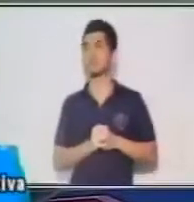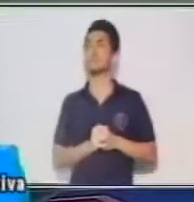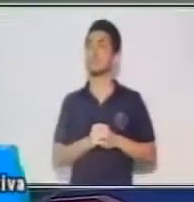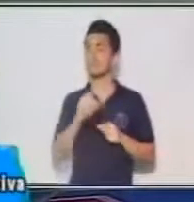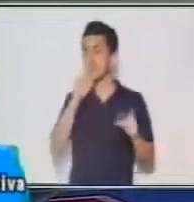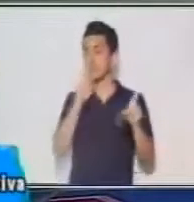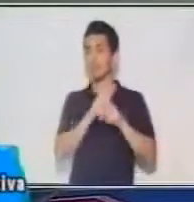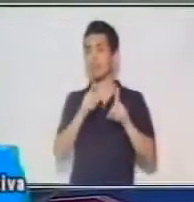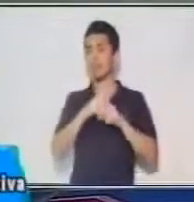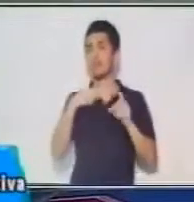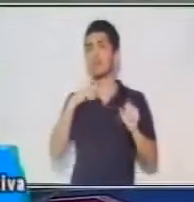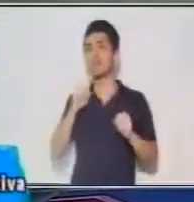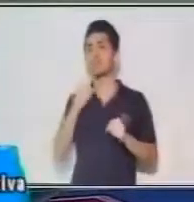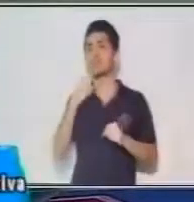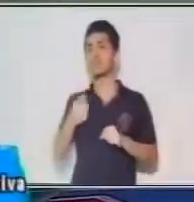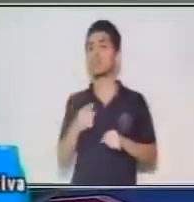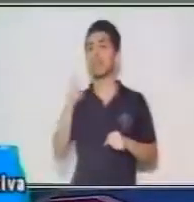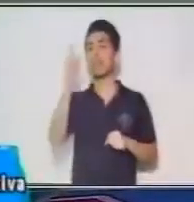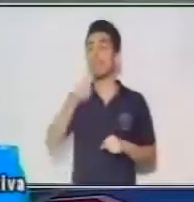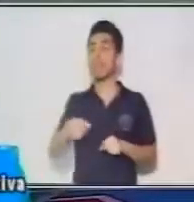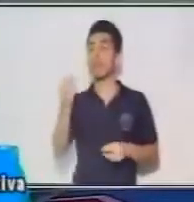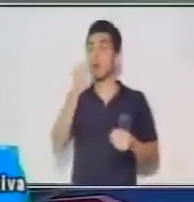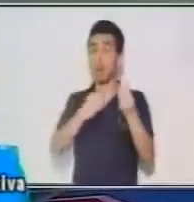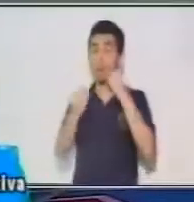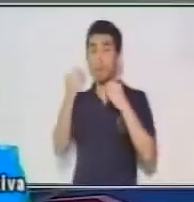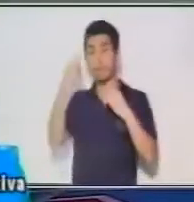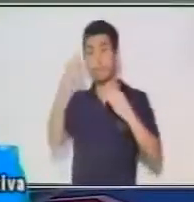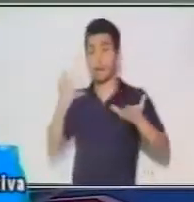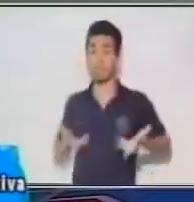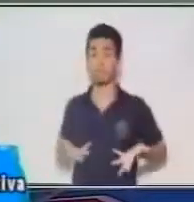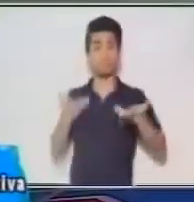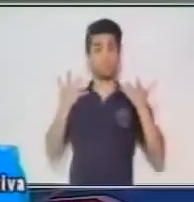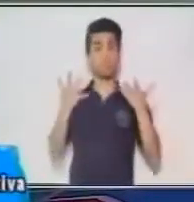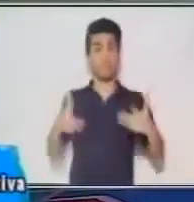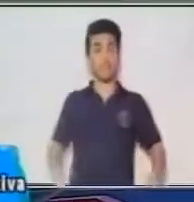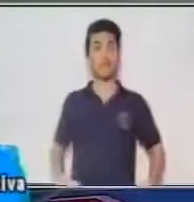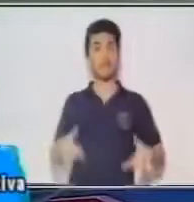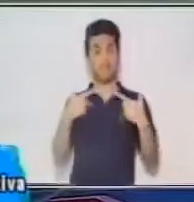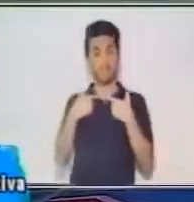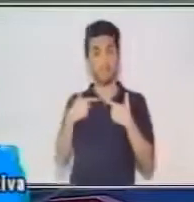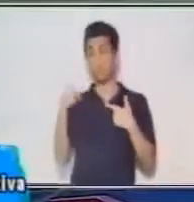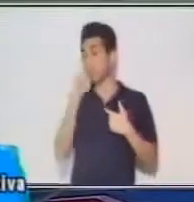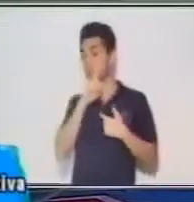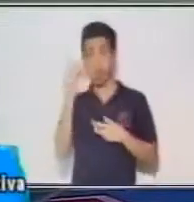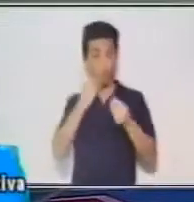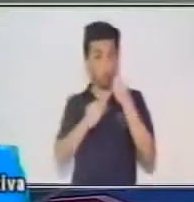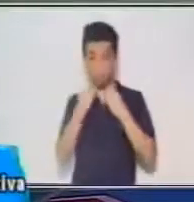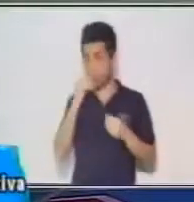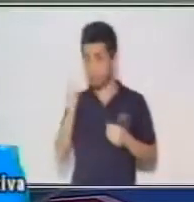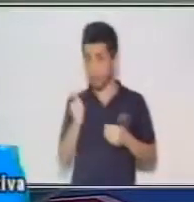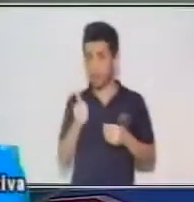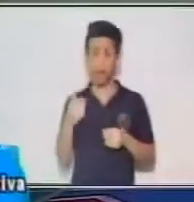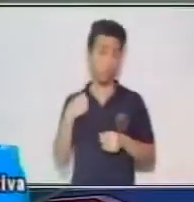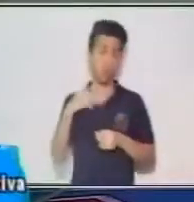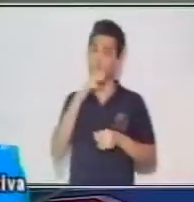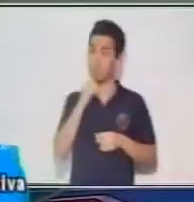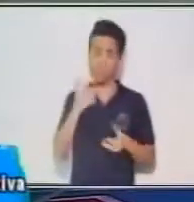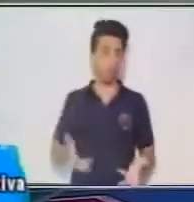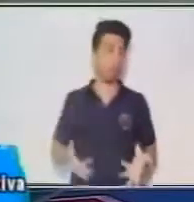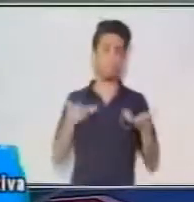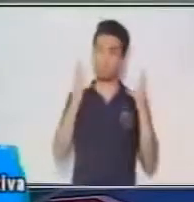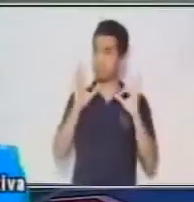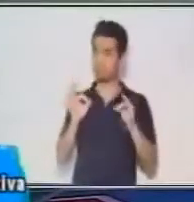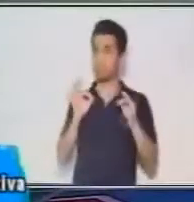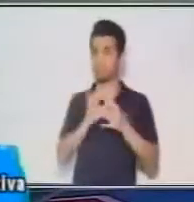debemos comer para sobrevivir. Eso es muy importante. Si no nos alimentamos bien, no vamos a sobrevivir.